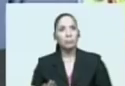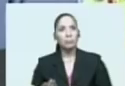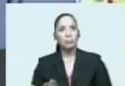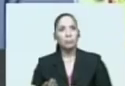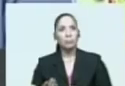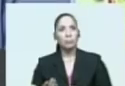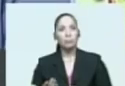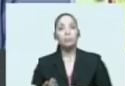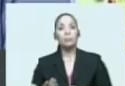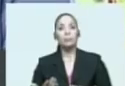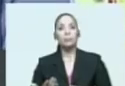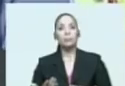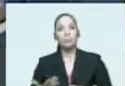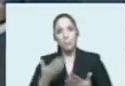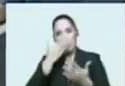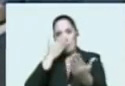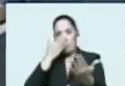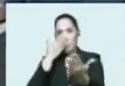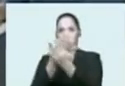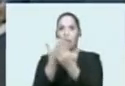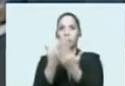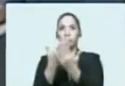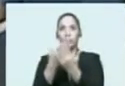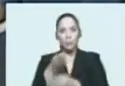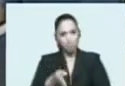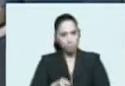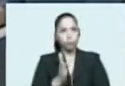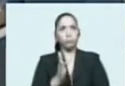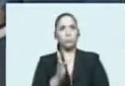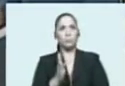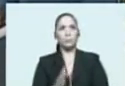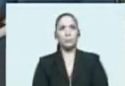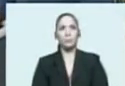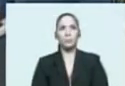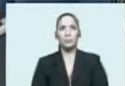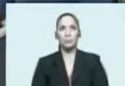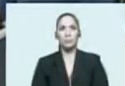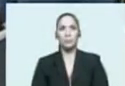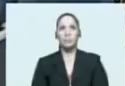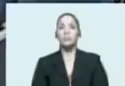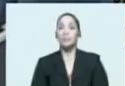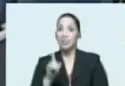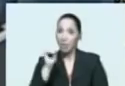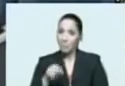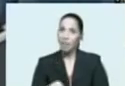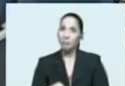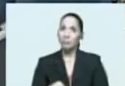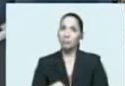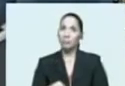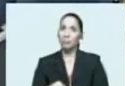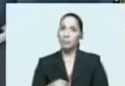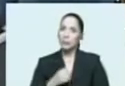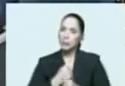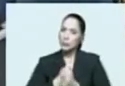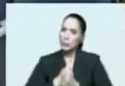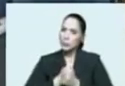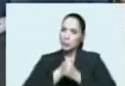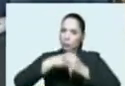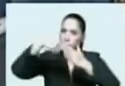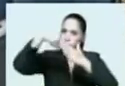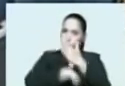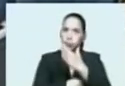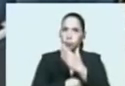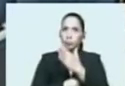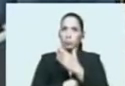y confrontarlos con firmeza pero al mismo tiempo con un apego profundo e irrestricto